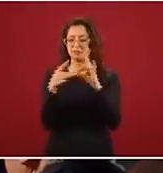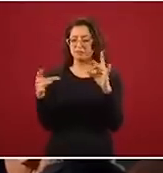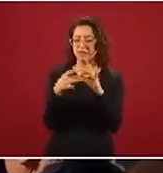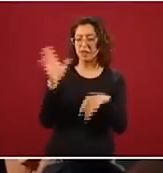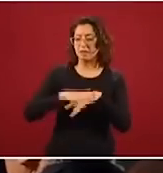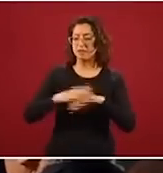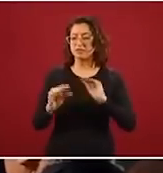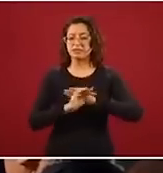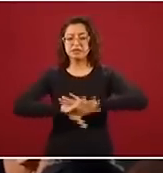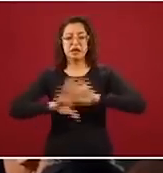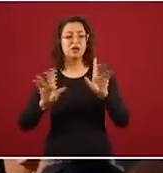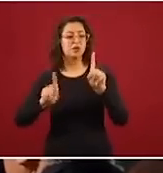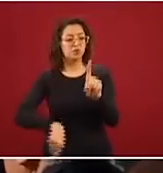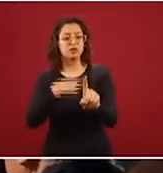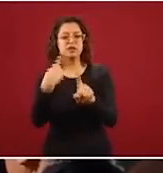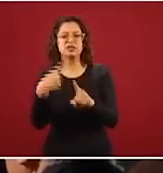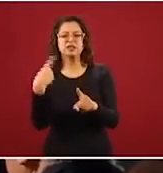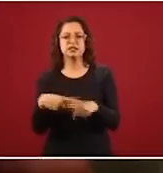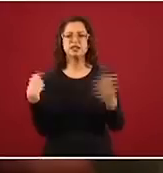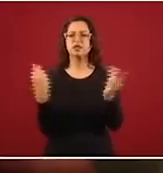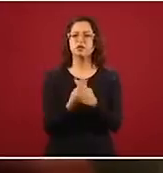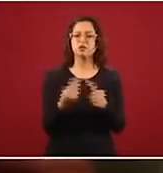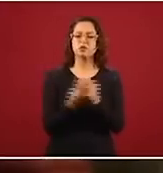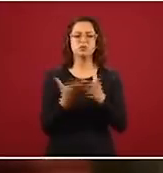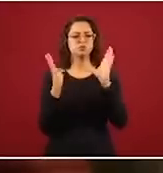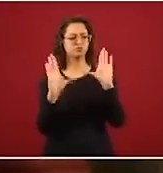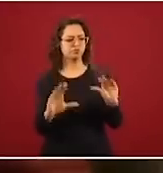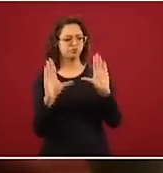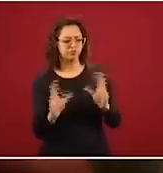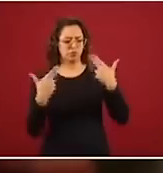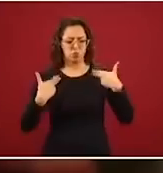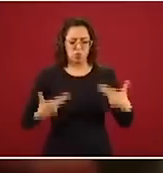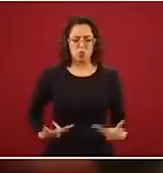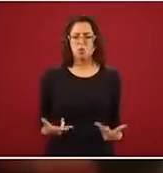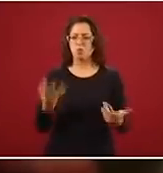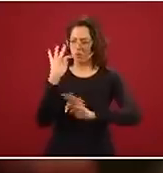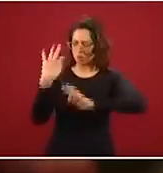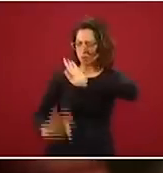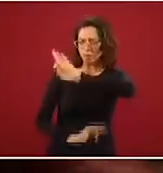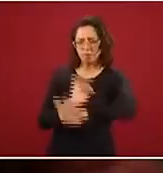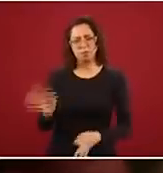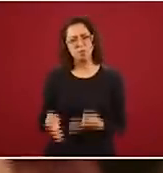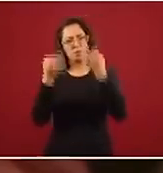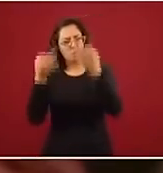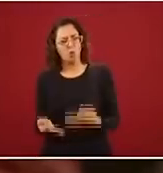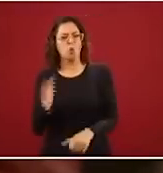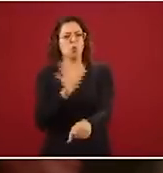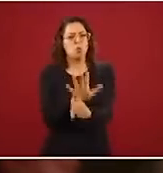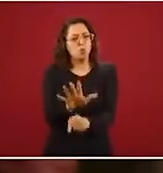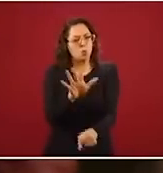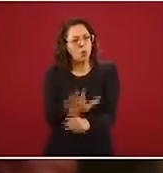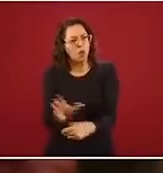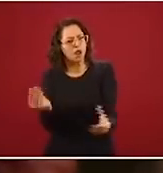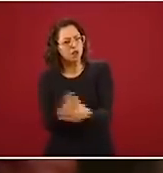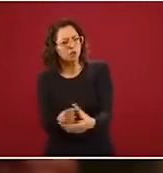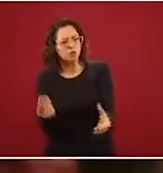pueden detallar quiénes están llevando a cabo esta capacitación de humanización, bajo qué técnica, si nos